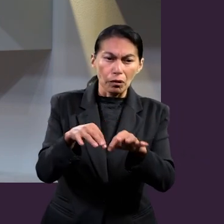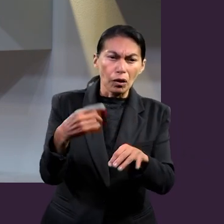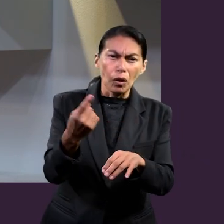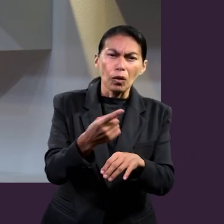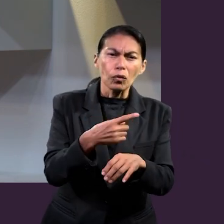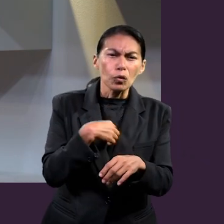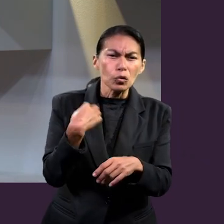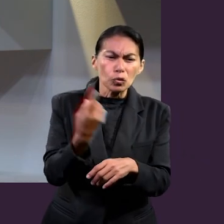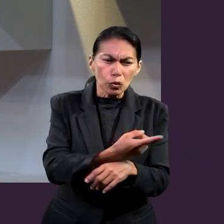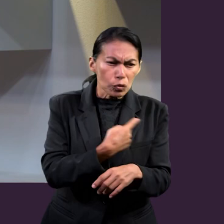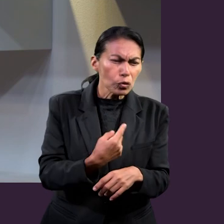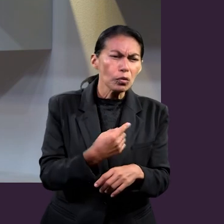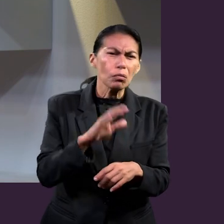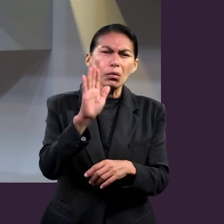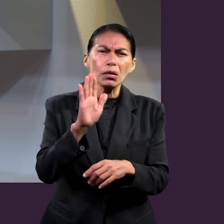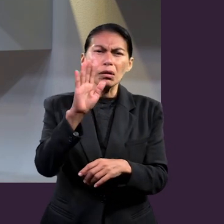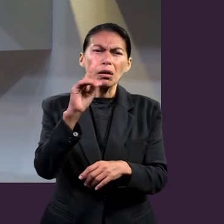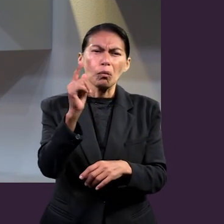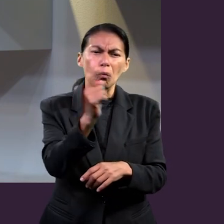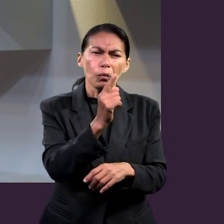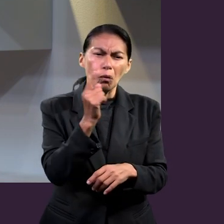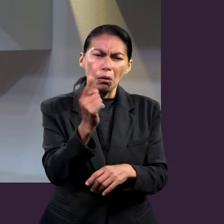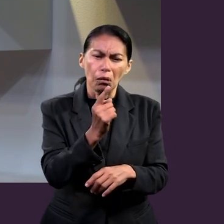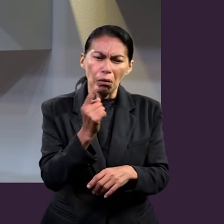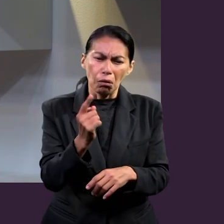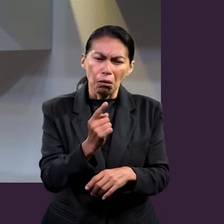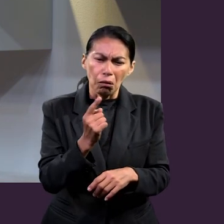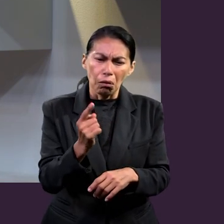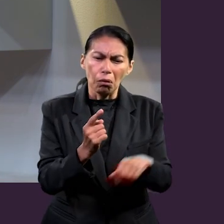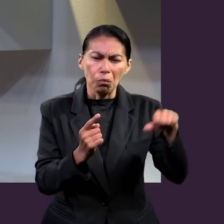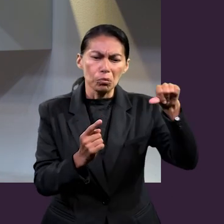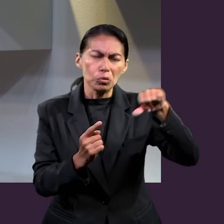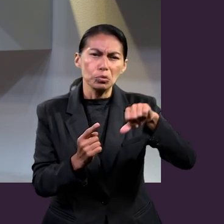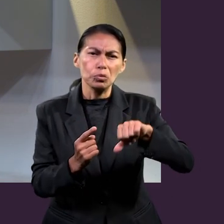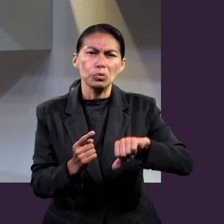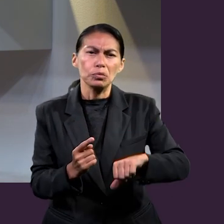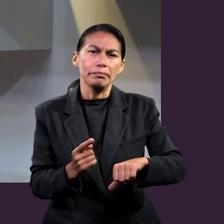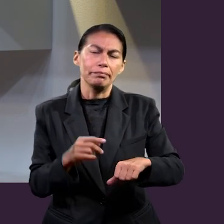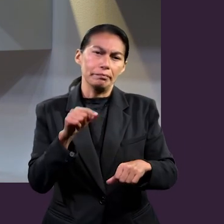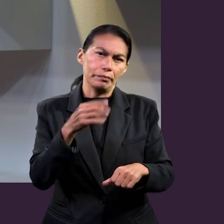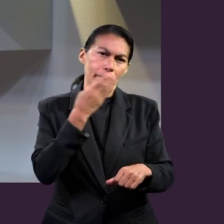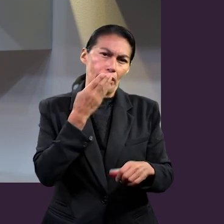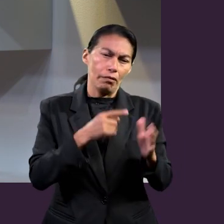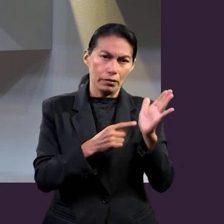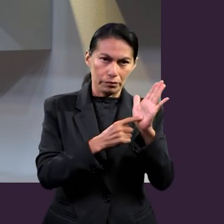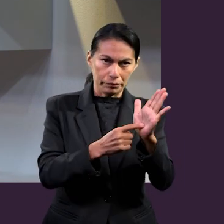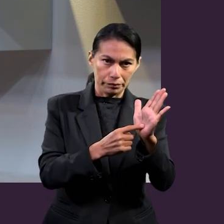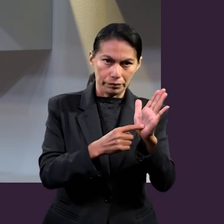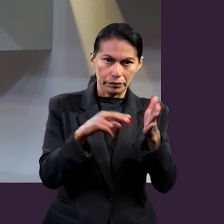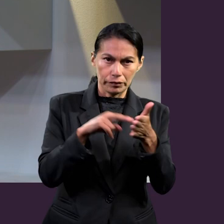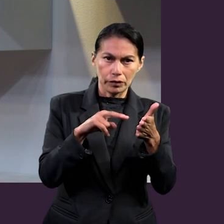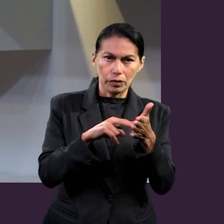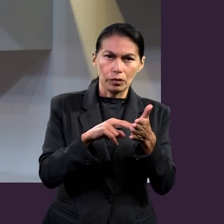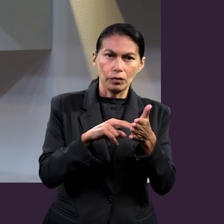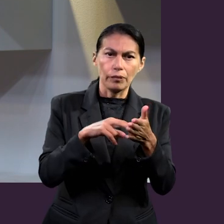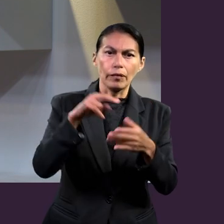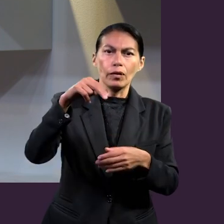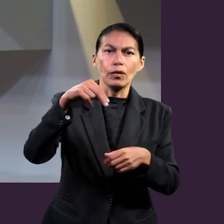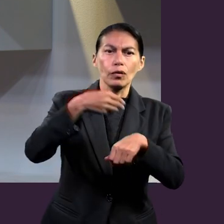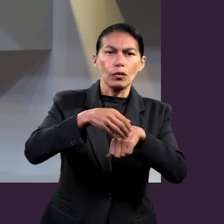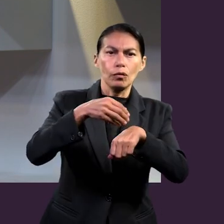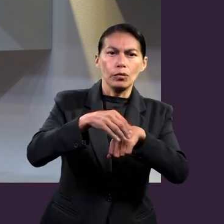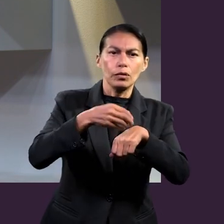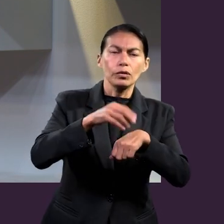espiral. Y hay un texto en la Biblia que exactamente habla de eso, que está en Números 32,